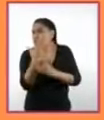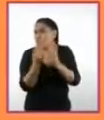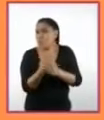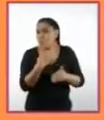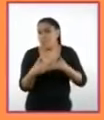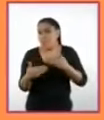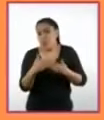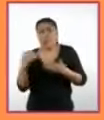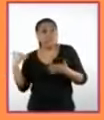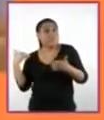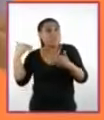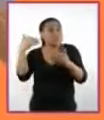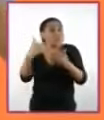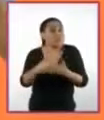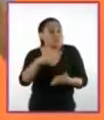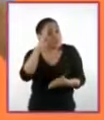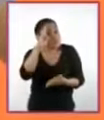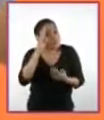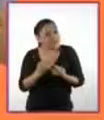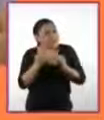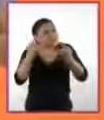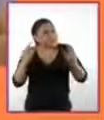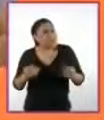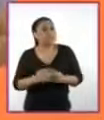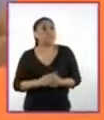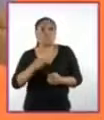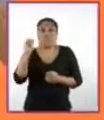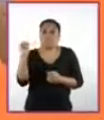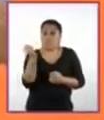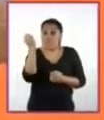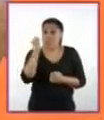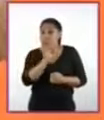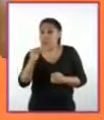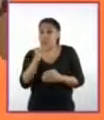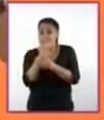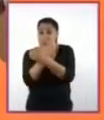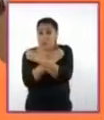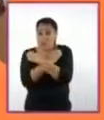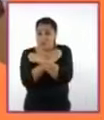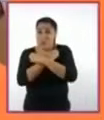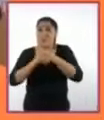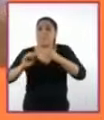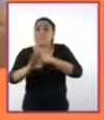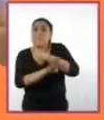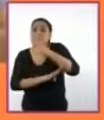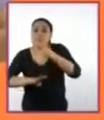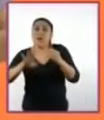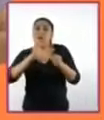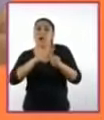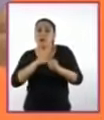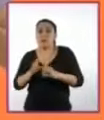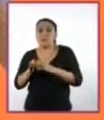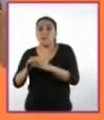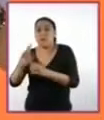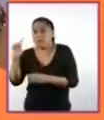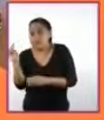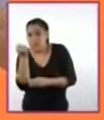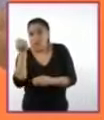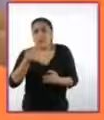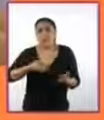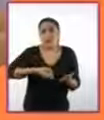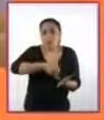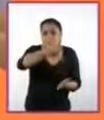a lo largo de la historia. La tecnología en educación básica se divide en campos tecnológicos, agropecuarias